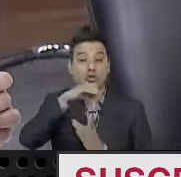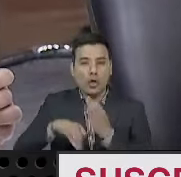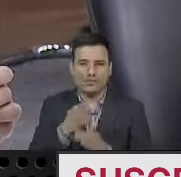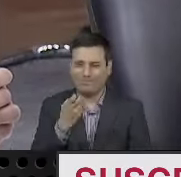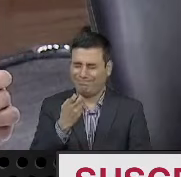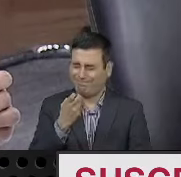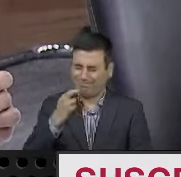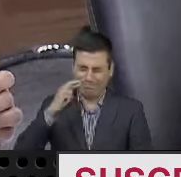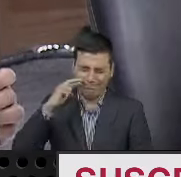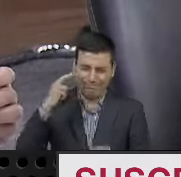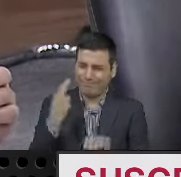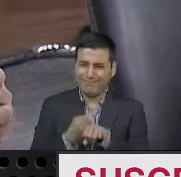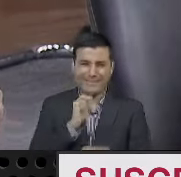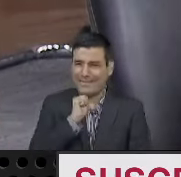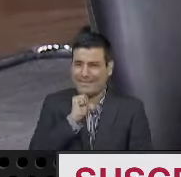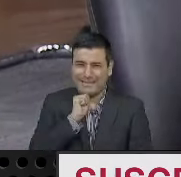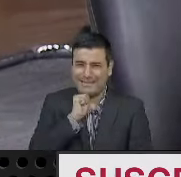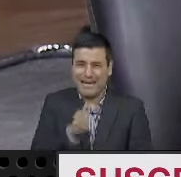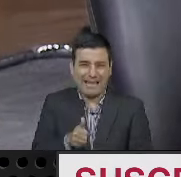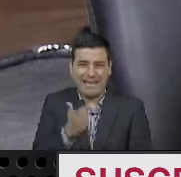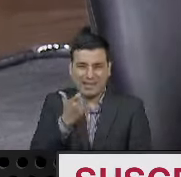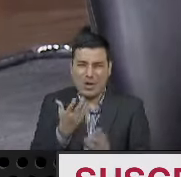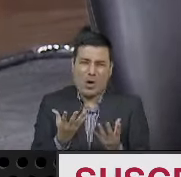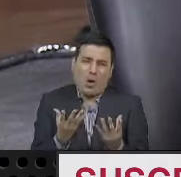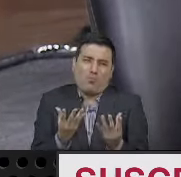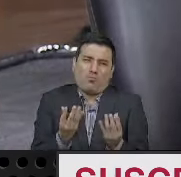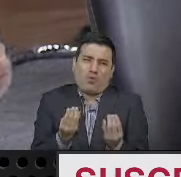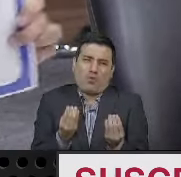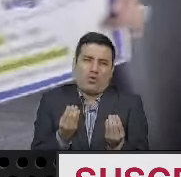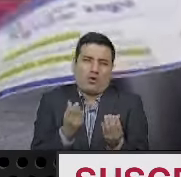irresponsabilidad por el presupuesto que